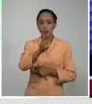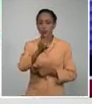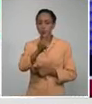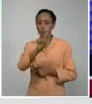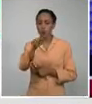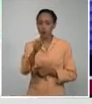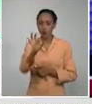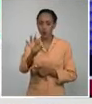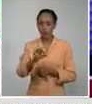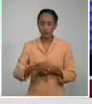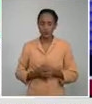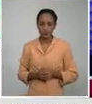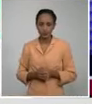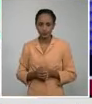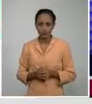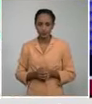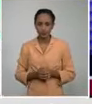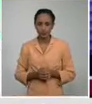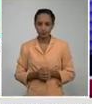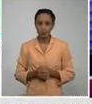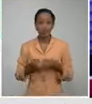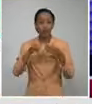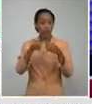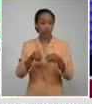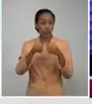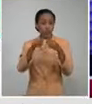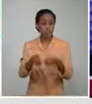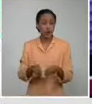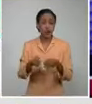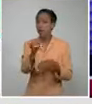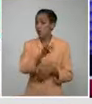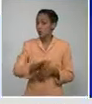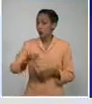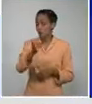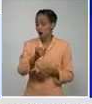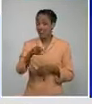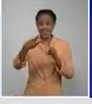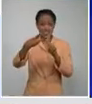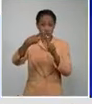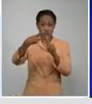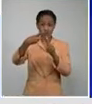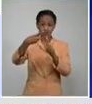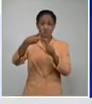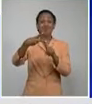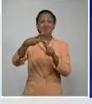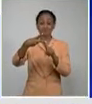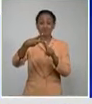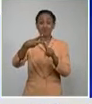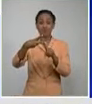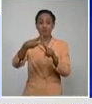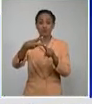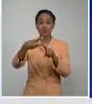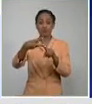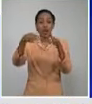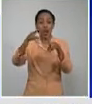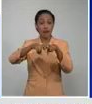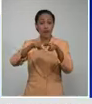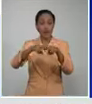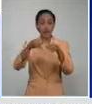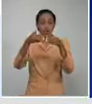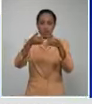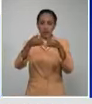321,8, Granma también con segundo lugar en la mayor tasa, La Habana y Granma son las dos provincias de